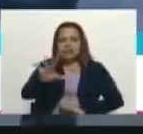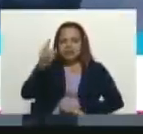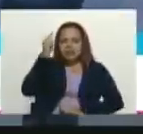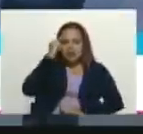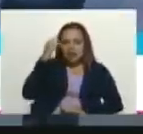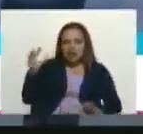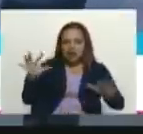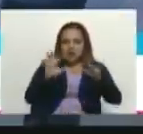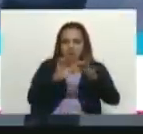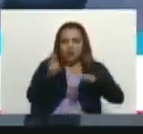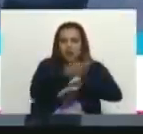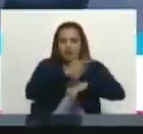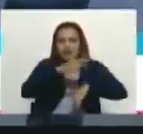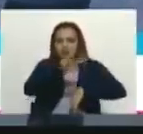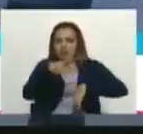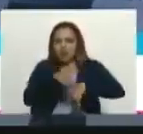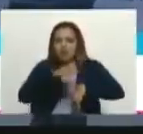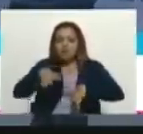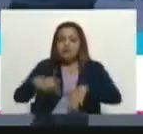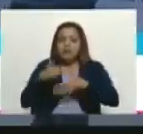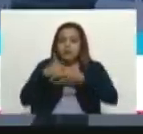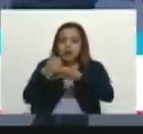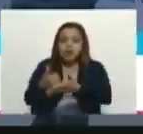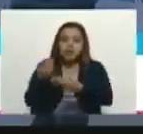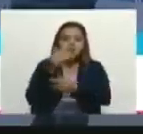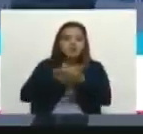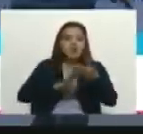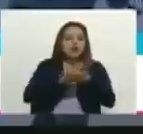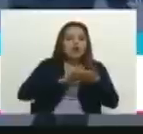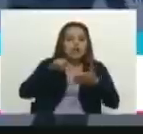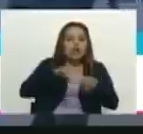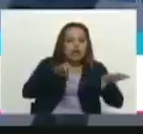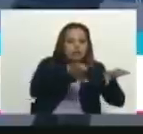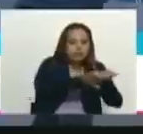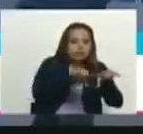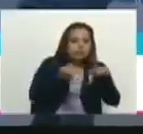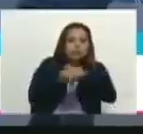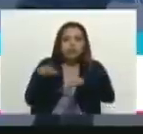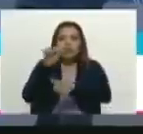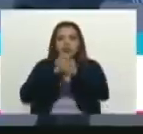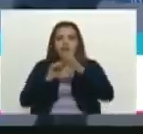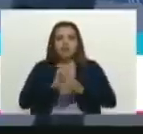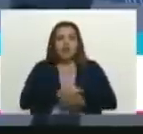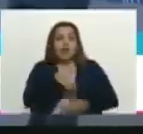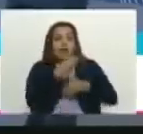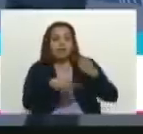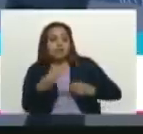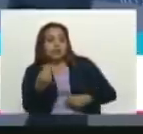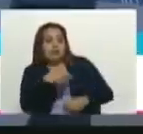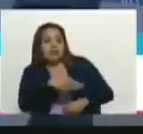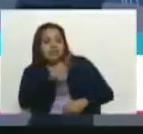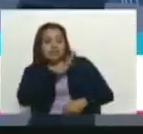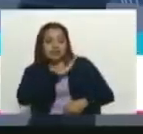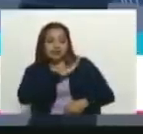gobierno nacional y lo que pudimos ayudar, se resolvió el problema del agua. Haciendo más con lo que tenemos. Ajá.